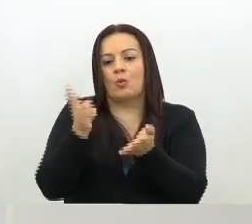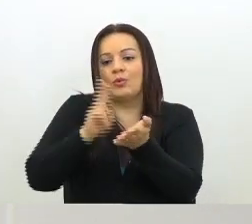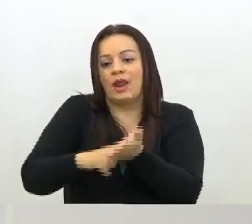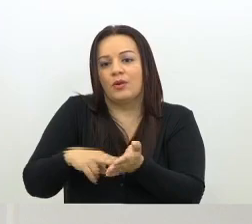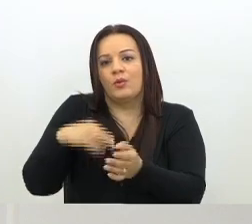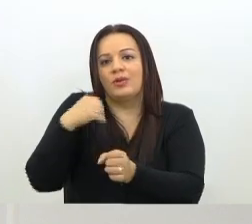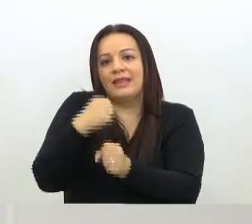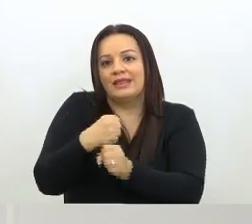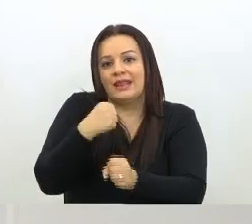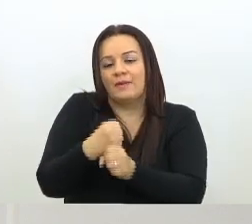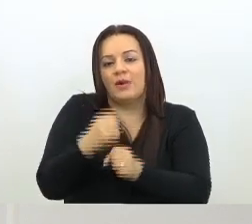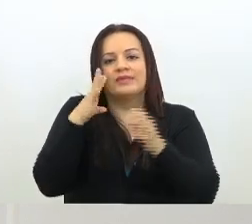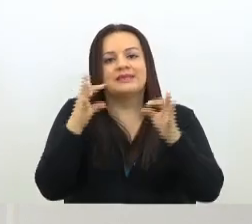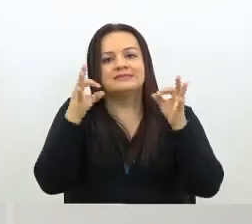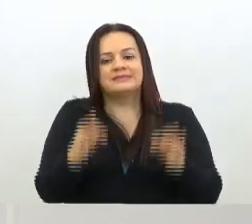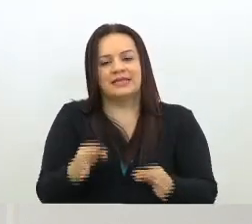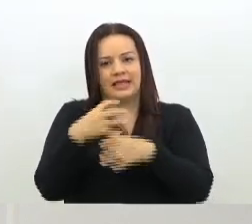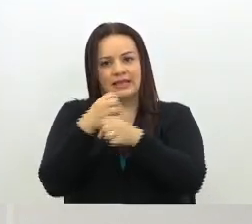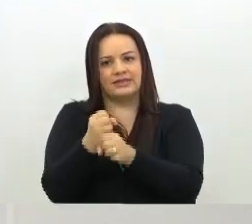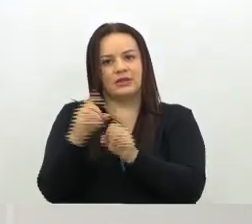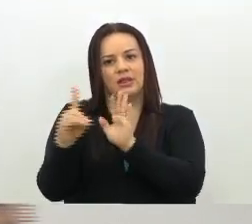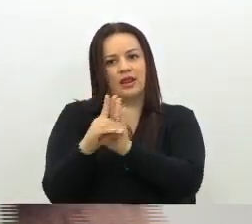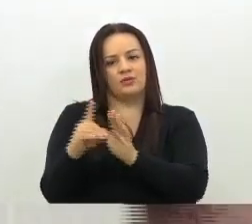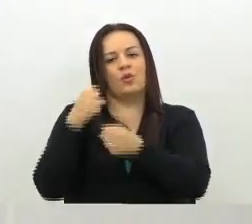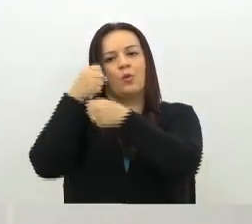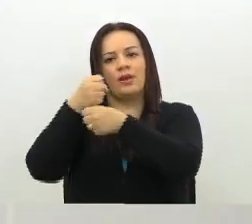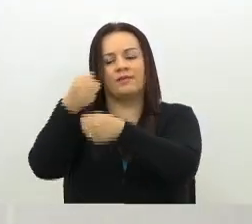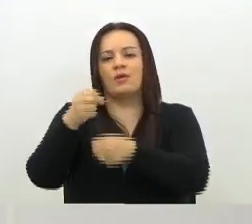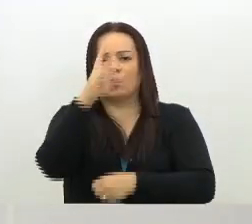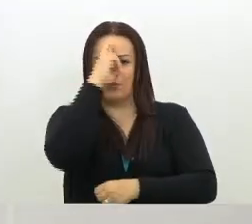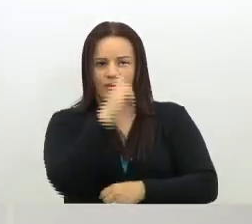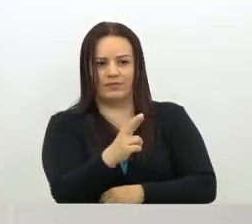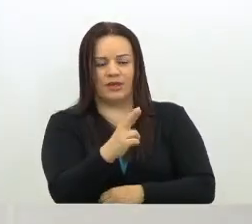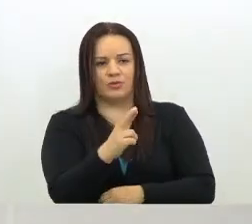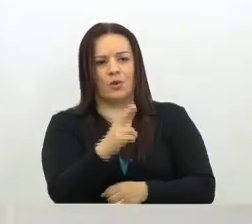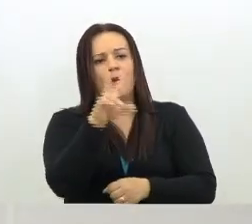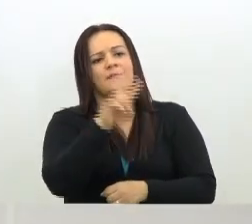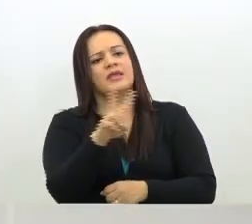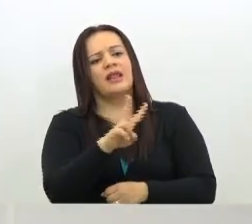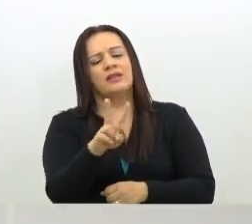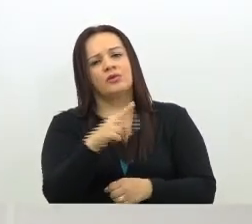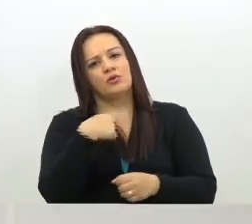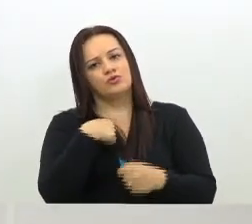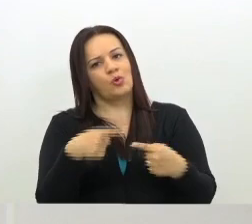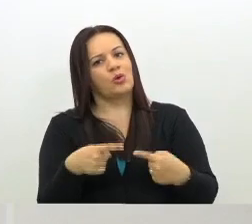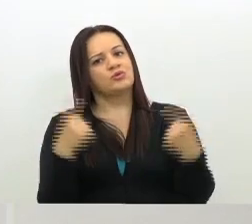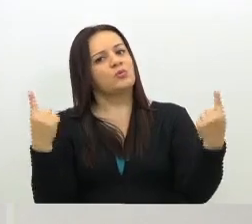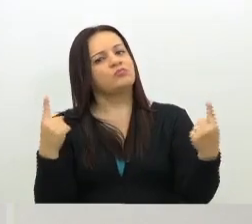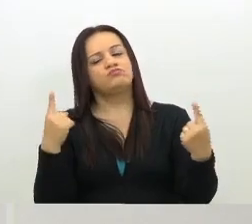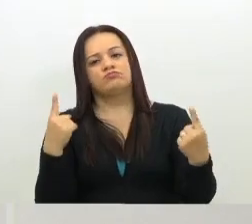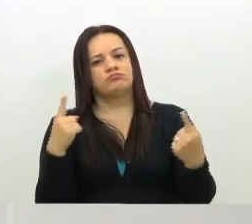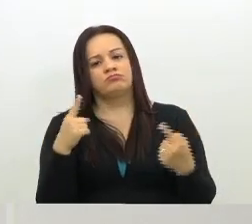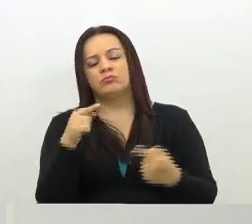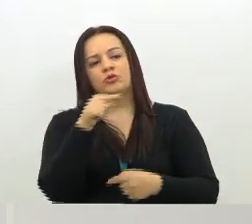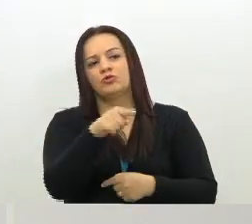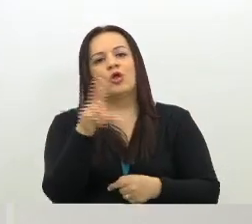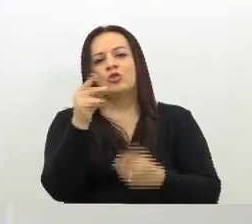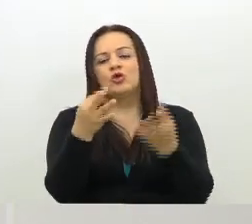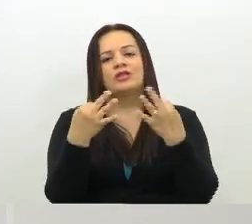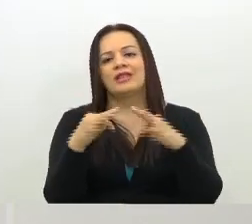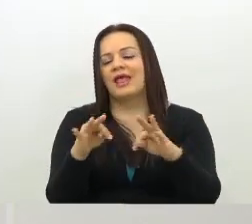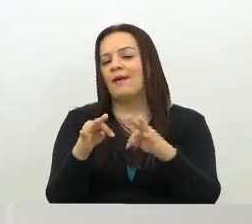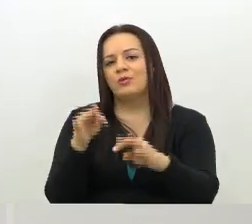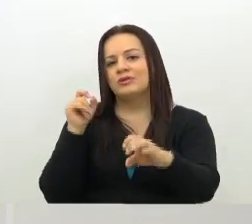su derecho a huelga. Con todo respeto, diputado Villalta, difiero de usted, no intentábamos ni meter ningún gol ni crear